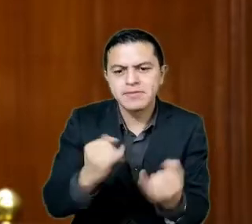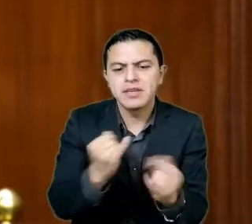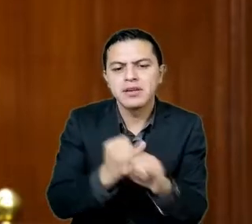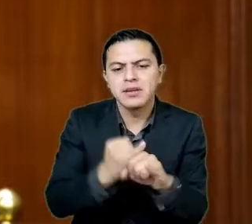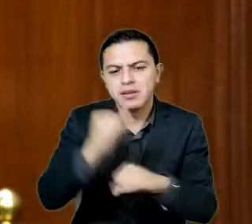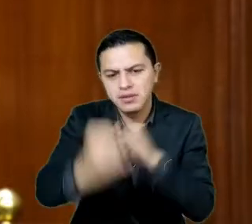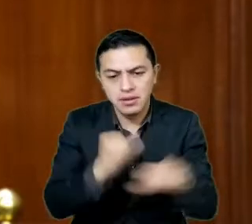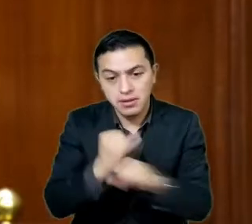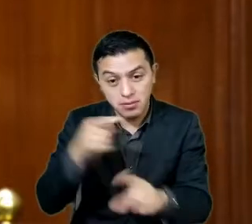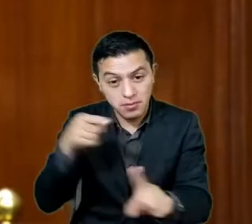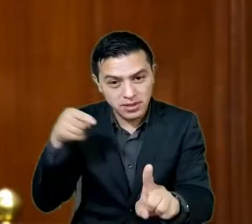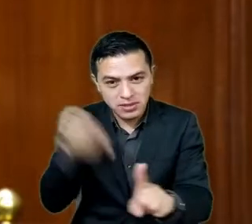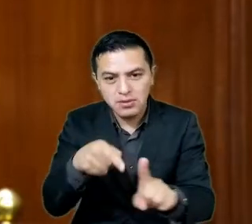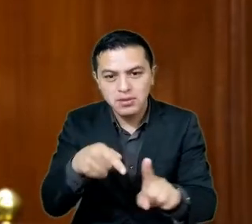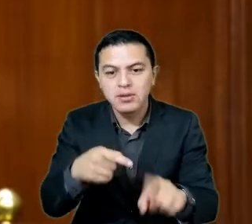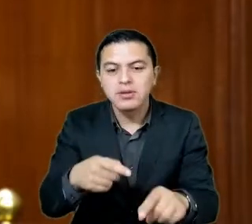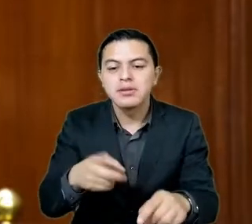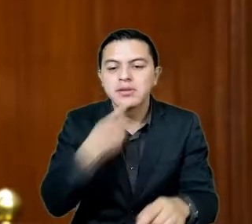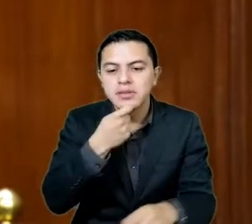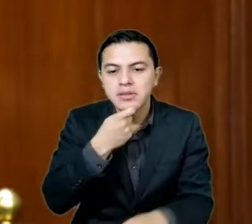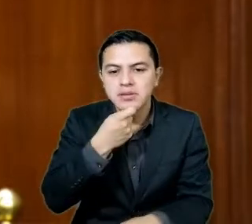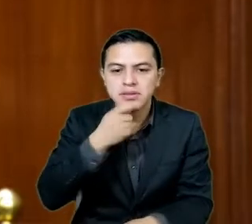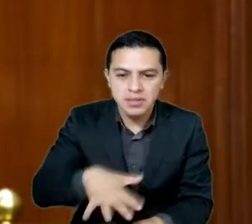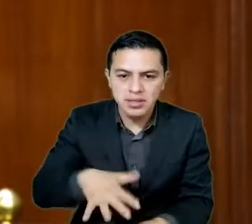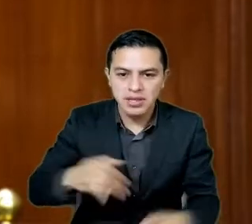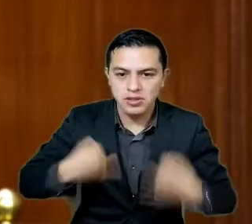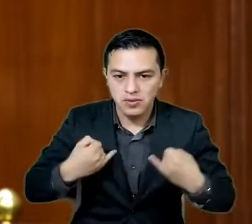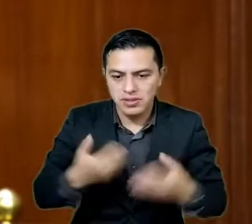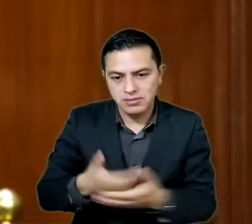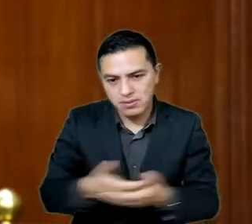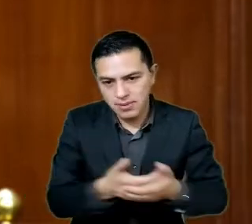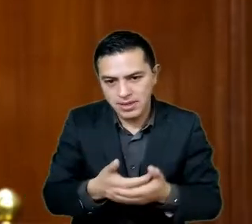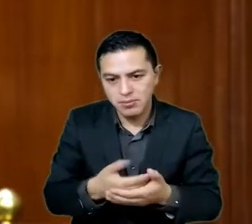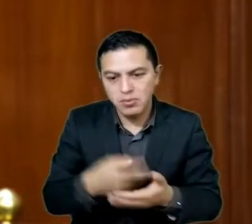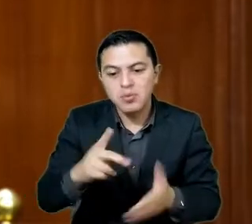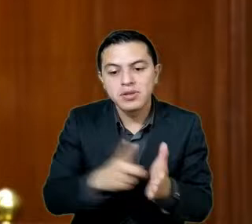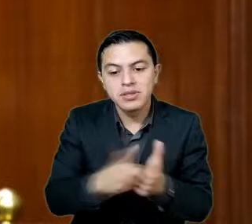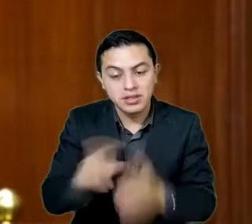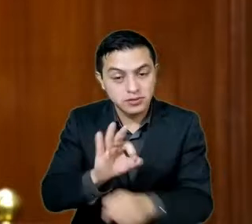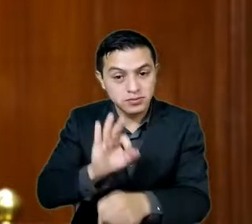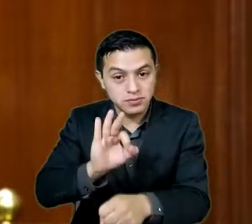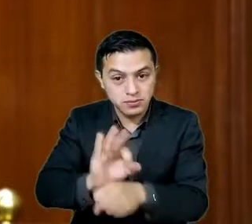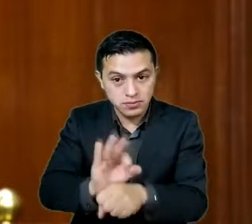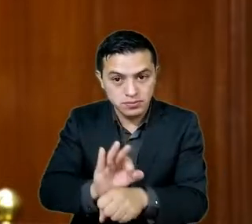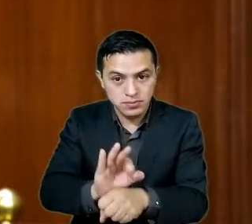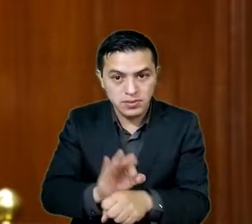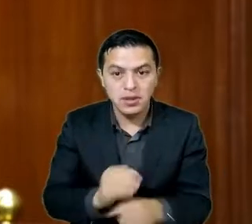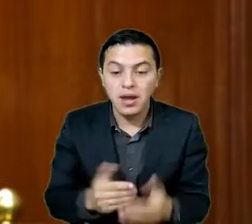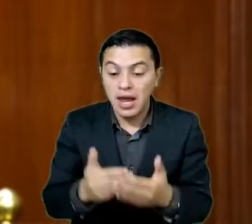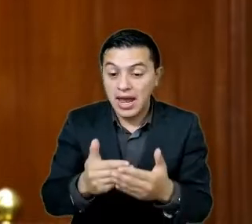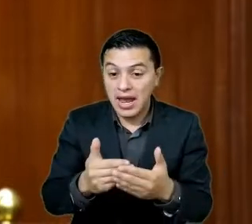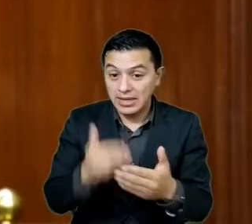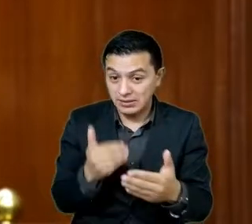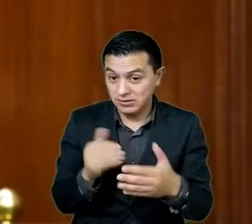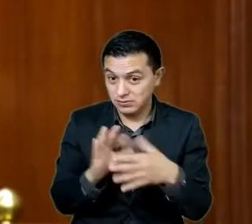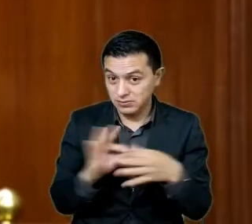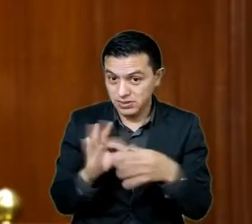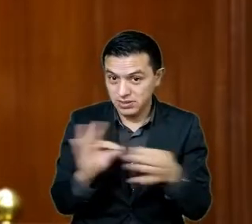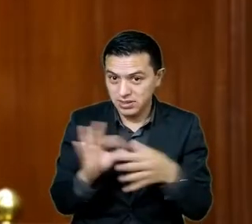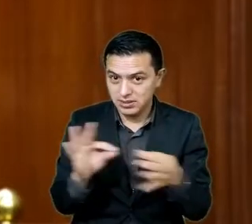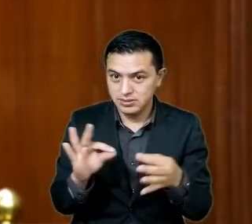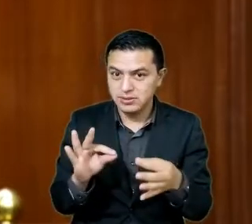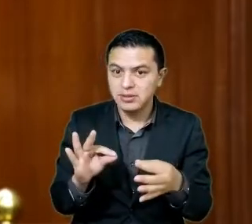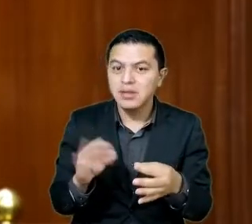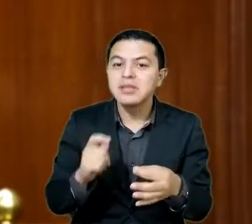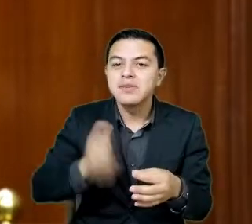las niñas, niños, adolescentes y la primera infancia. De lo antes expuesto, es de advertirse que la Comisión Especial de los Derechos